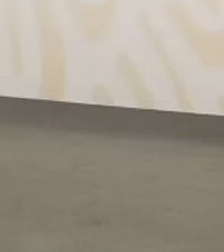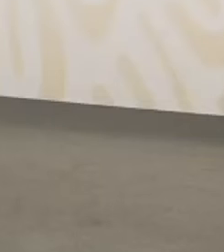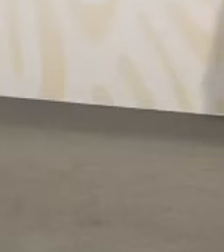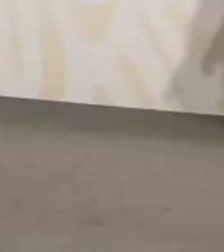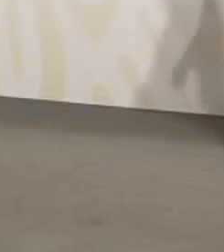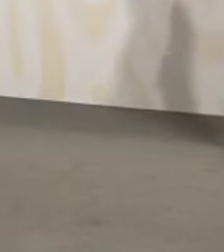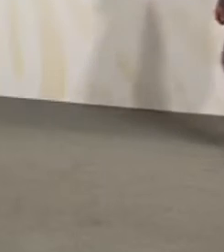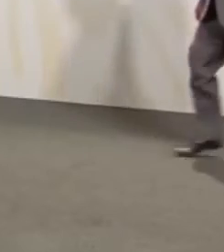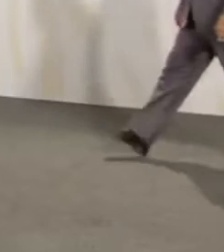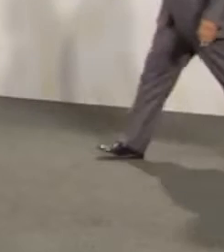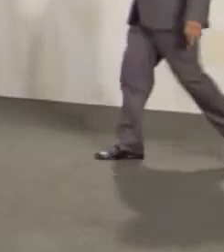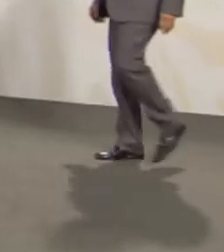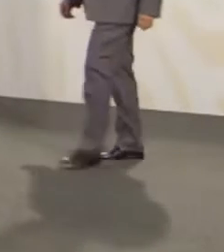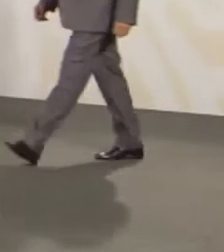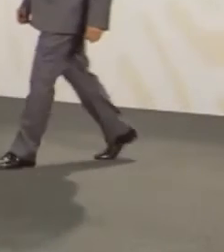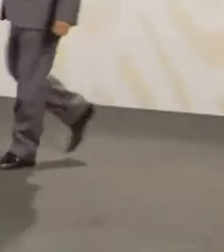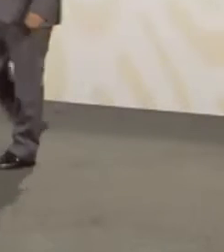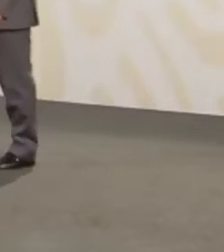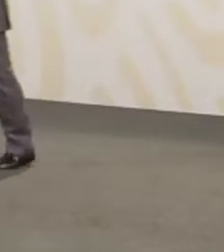días.